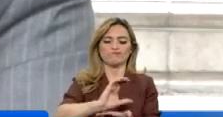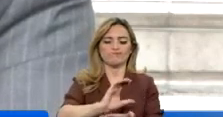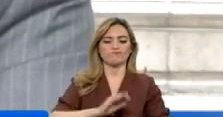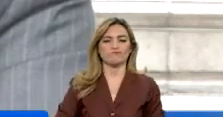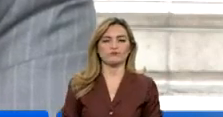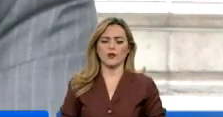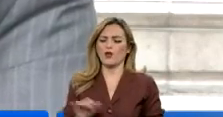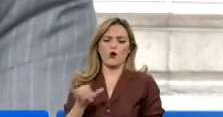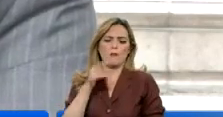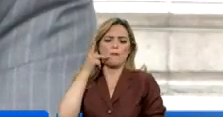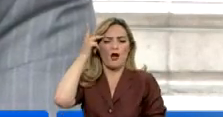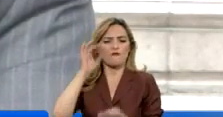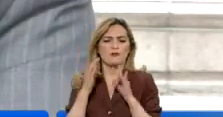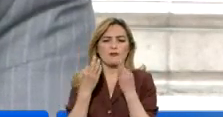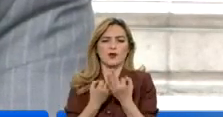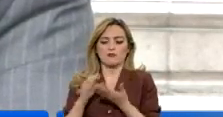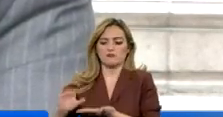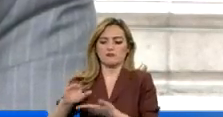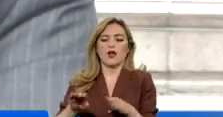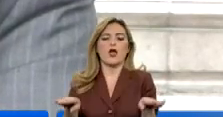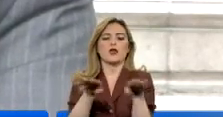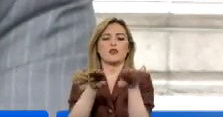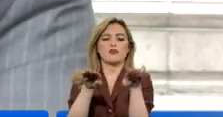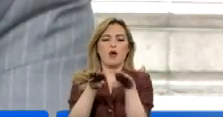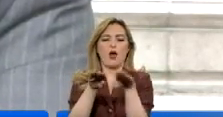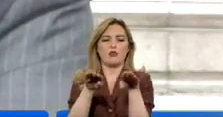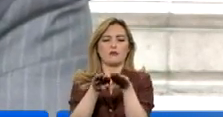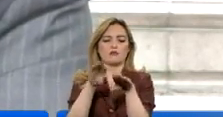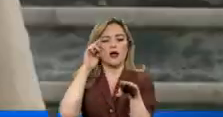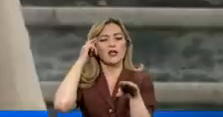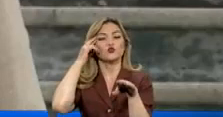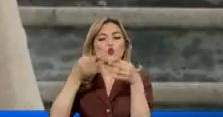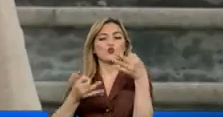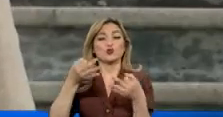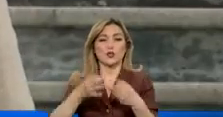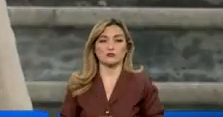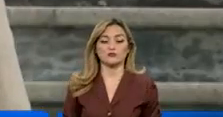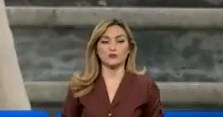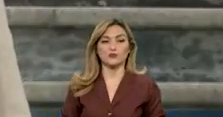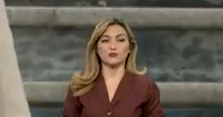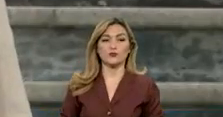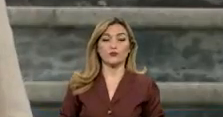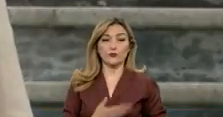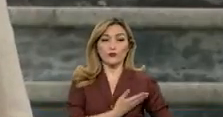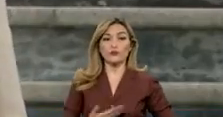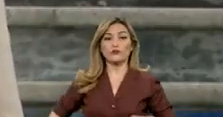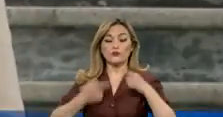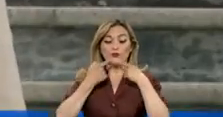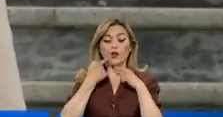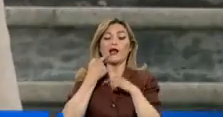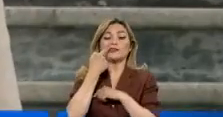buen padre de familia, hacer una distribución lo más equitativa, lo más razonable y lo más justa. Y el presidente también mencionó